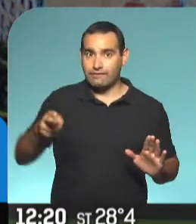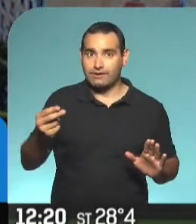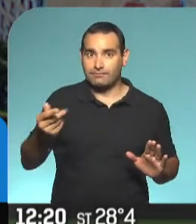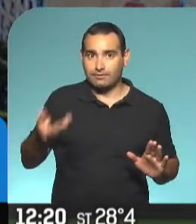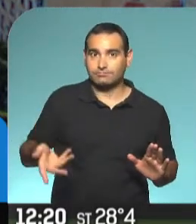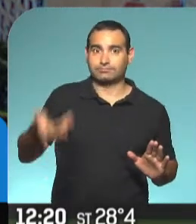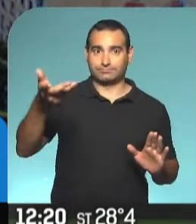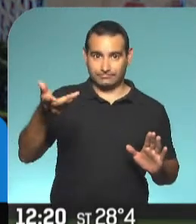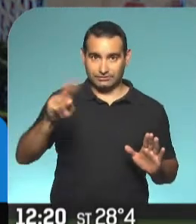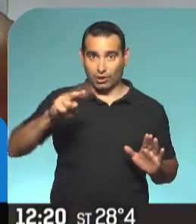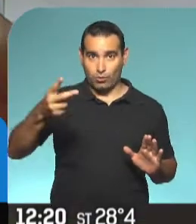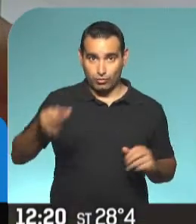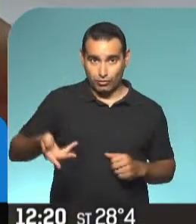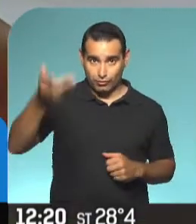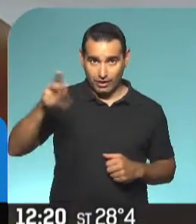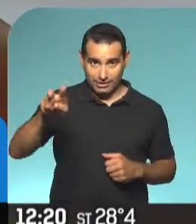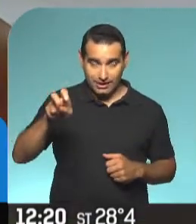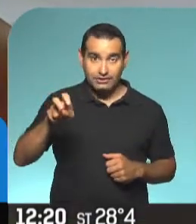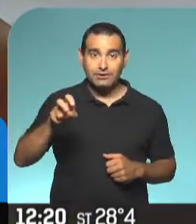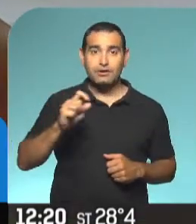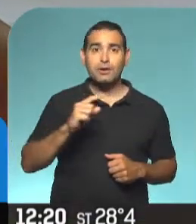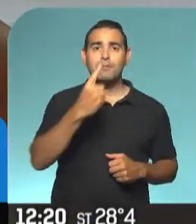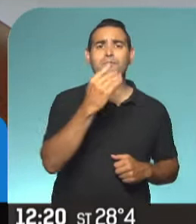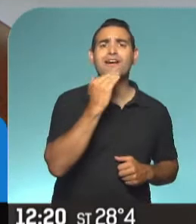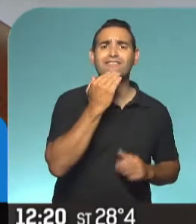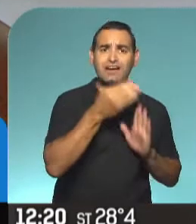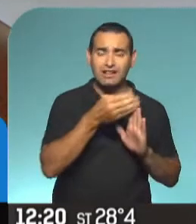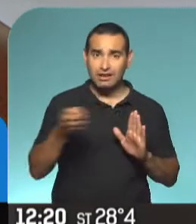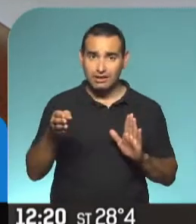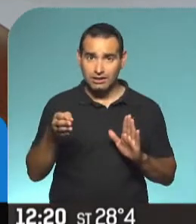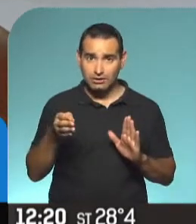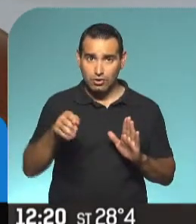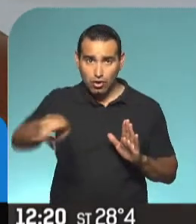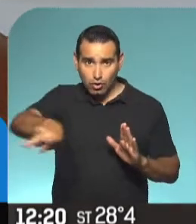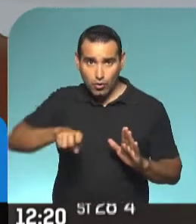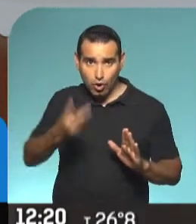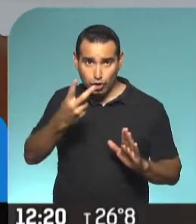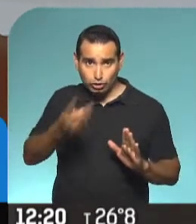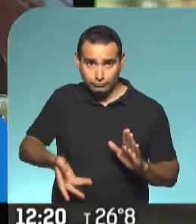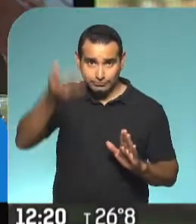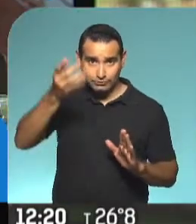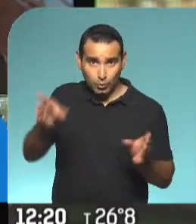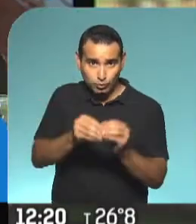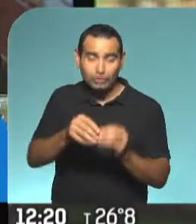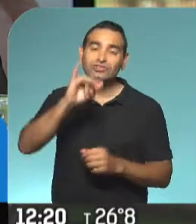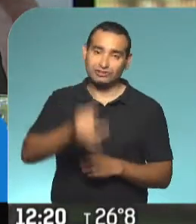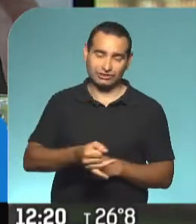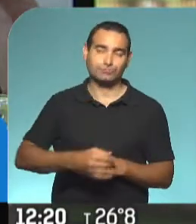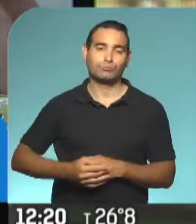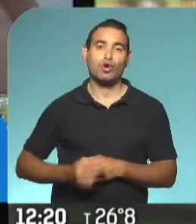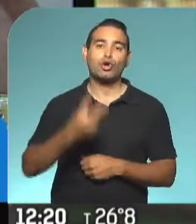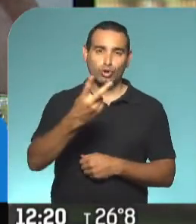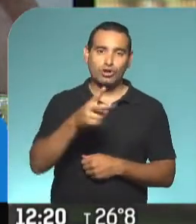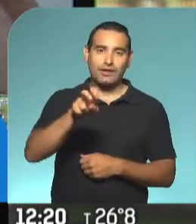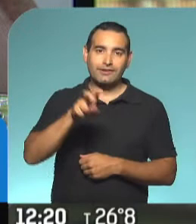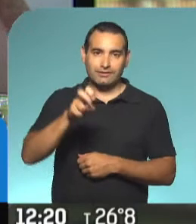también el segundo ajuste a partir del primero de abril le van a cobrar los dos ajustes juntos no sólo le van a cobrar los